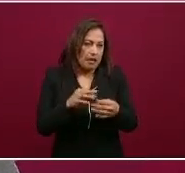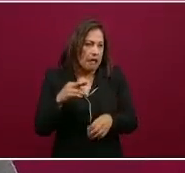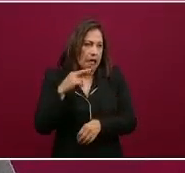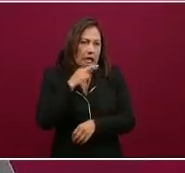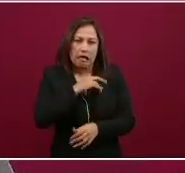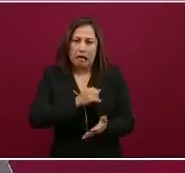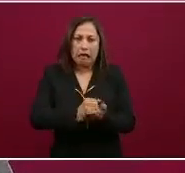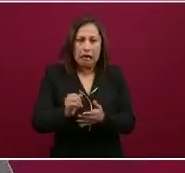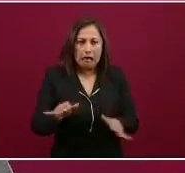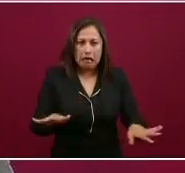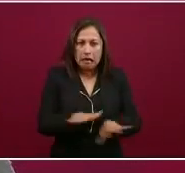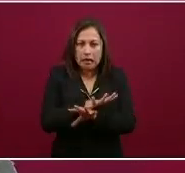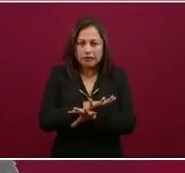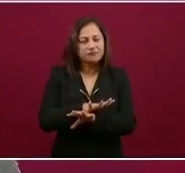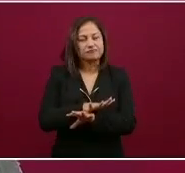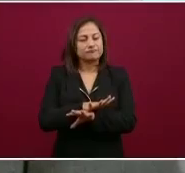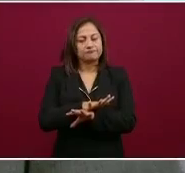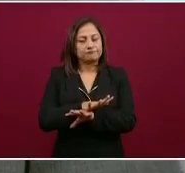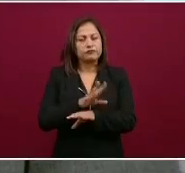la tiene que haber,